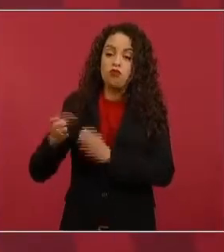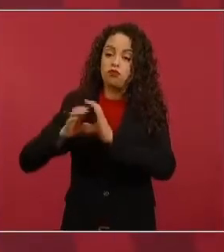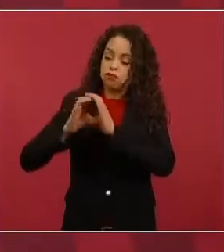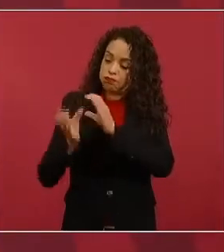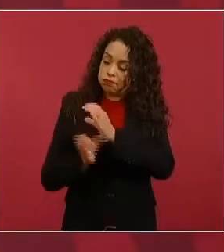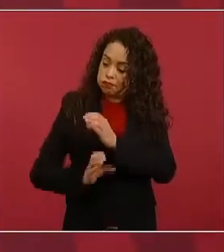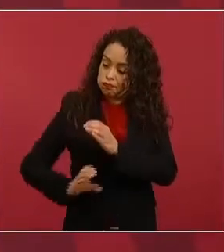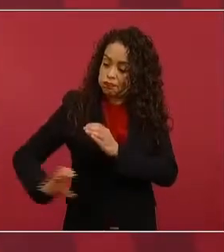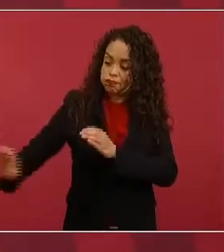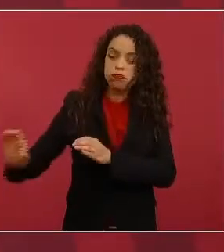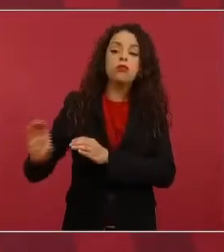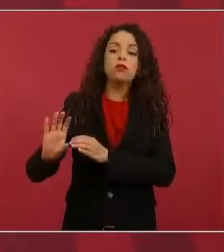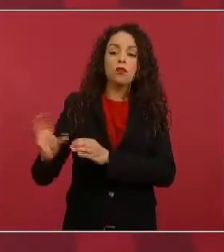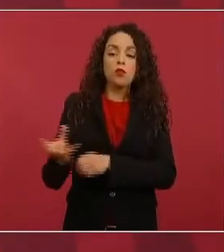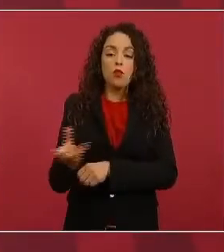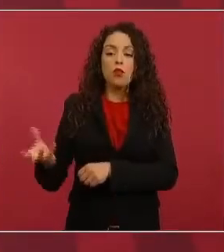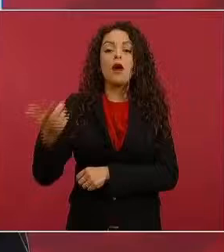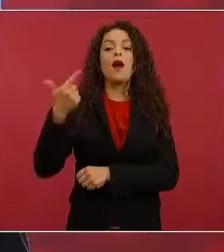ductos.